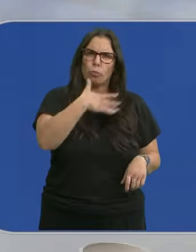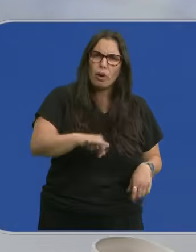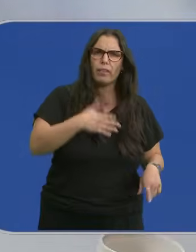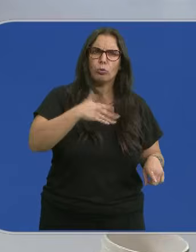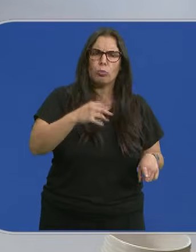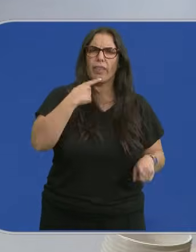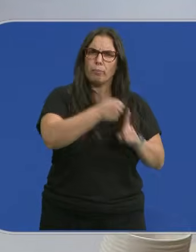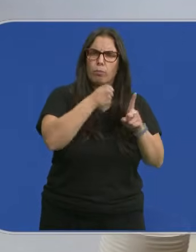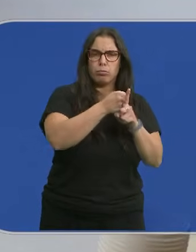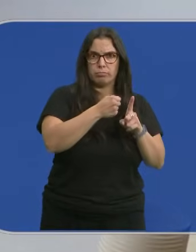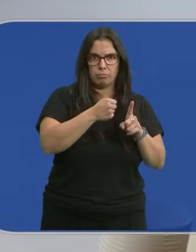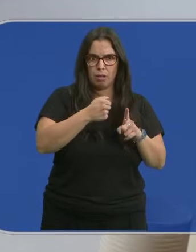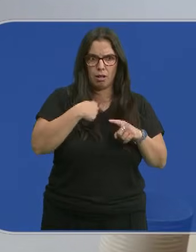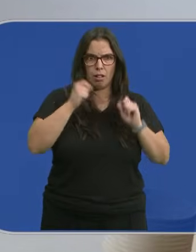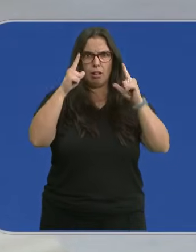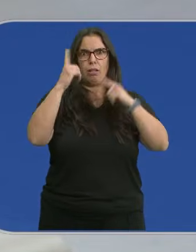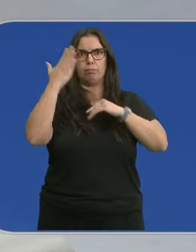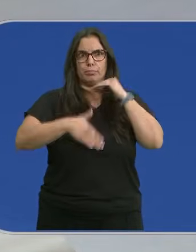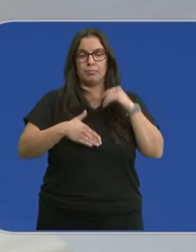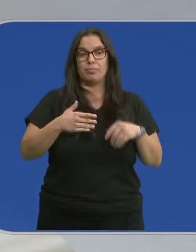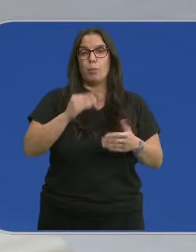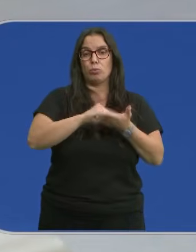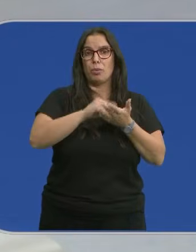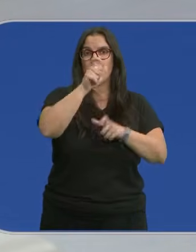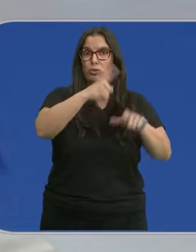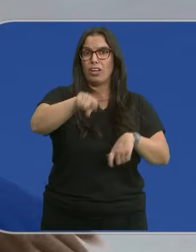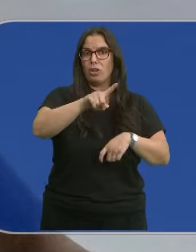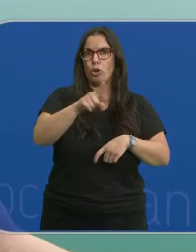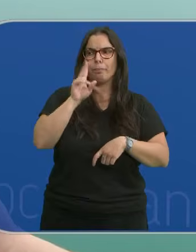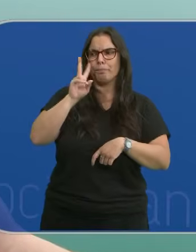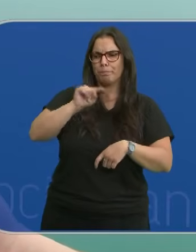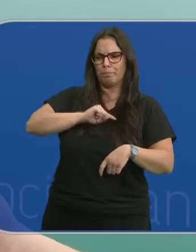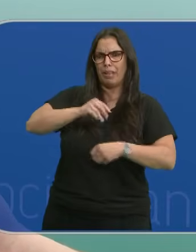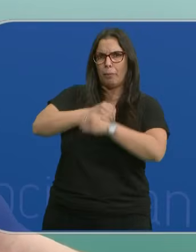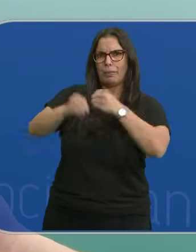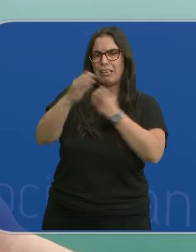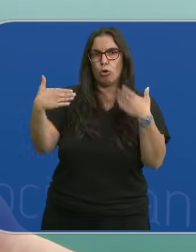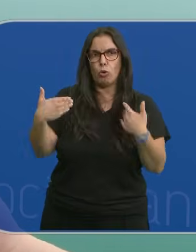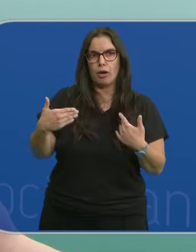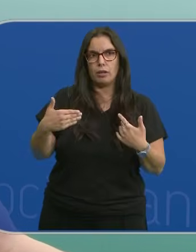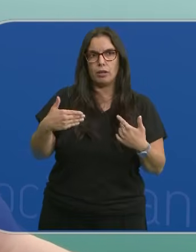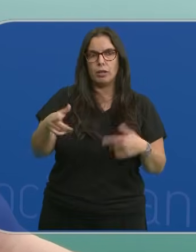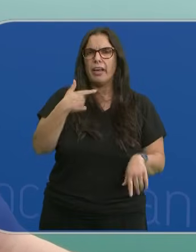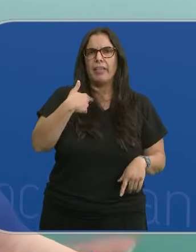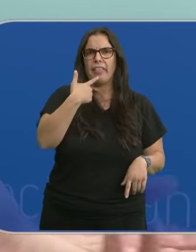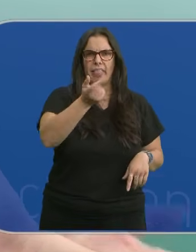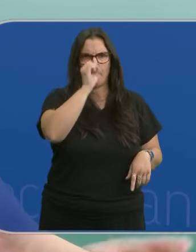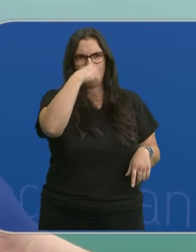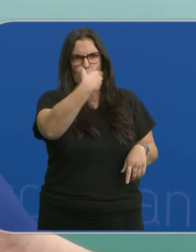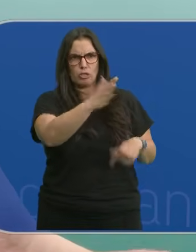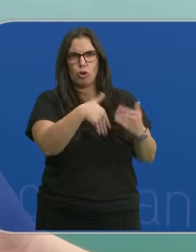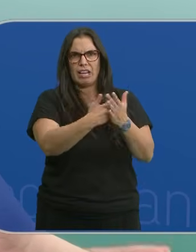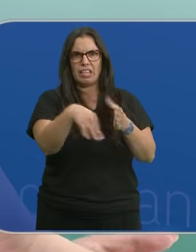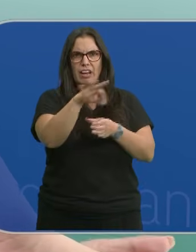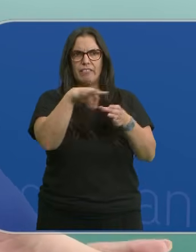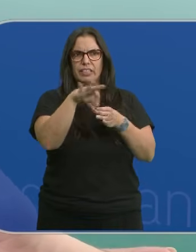puedes. La falta de empatía es un problema al que se tienen que enfrentar las personas con estas enfermedades o afecciones. Nacho le llamaban borracho, incluso en una